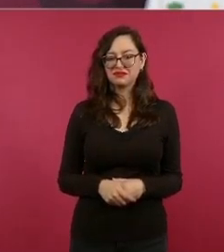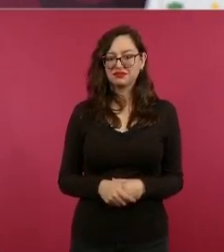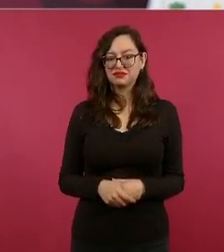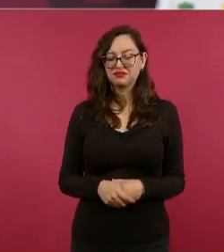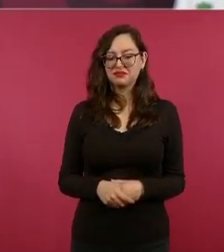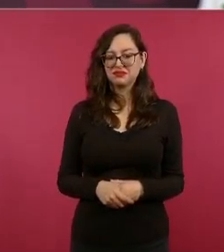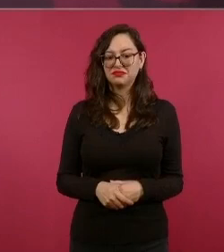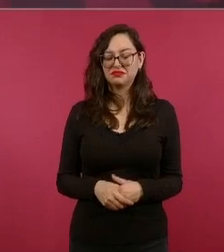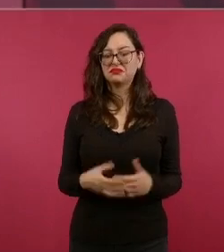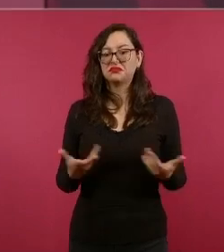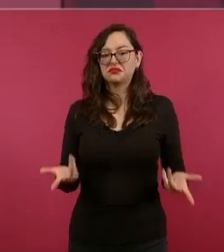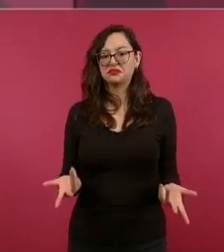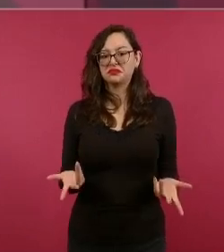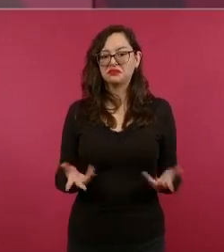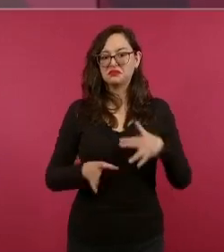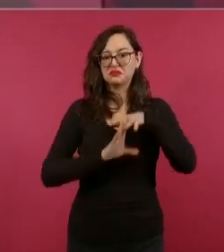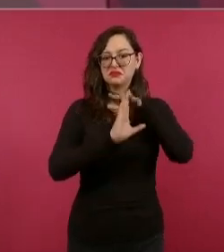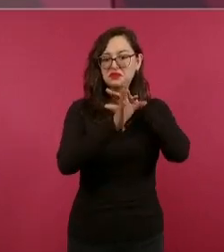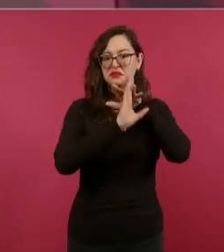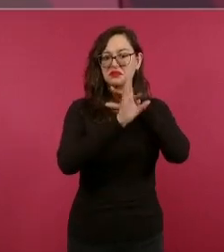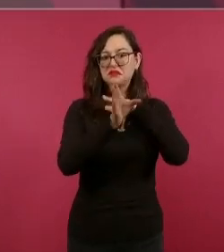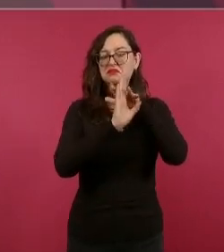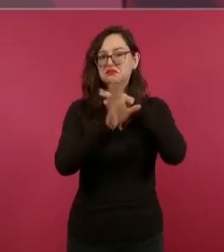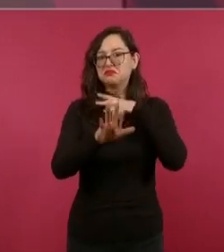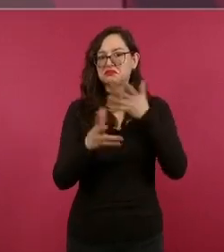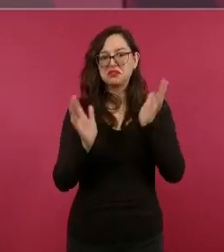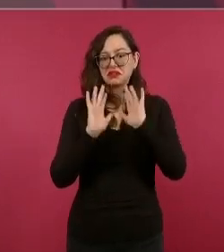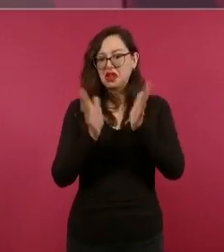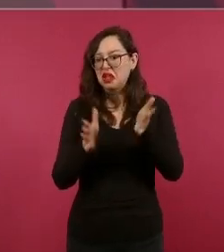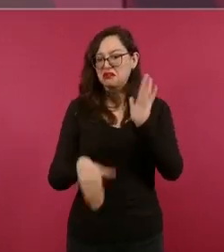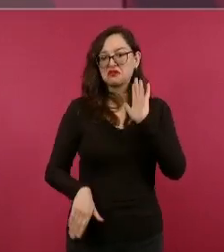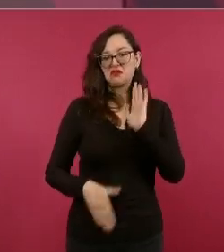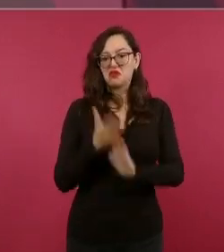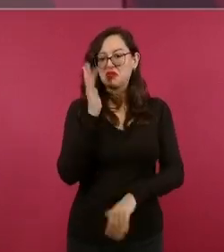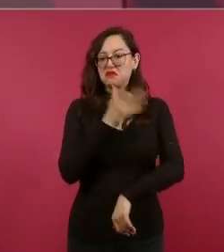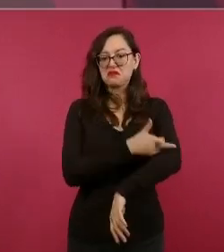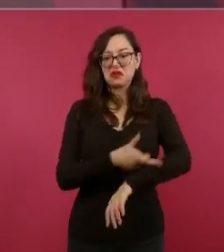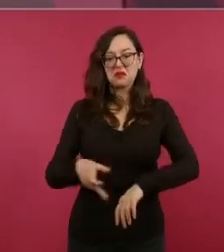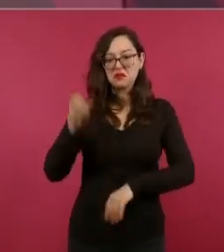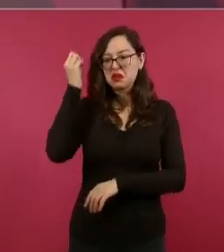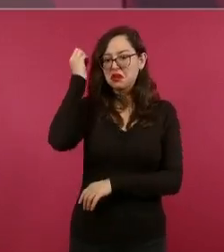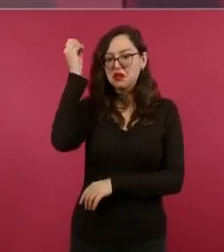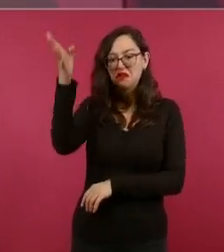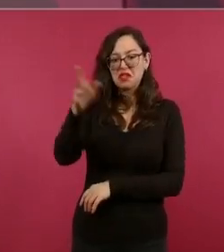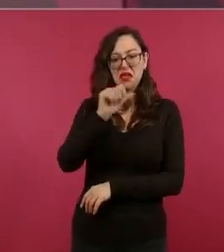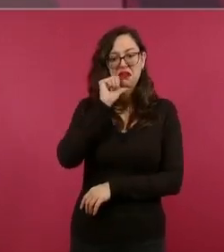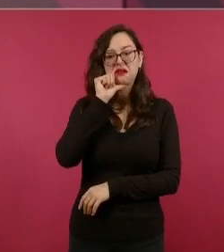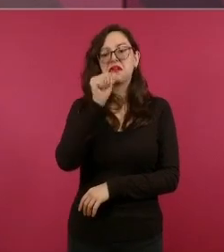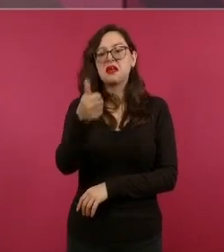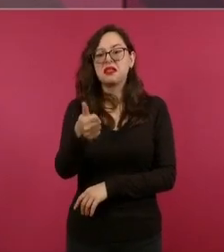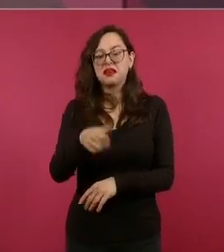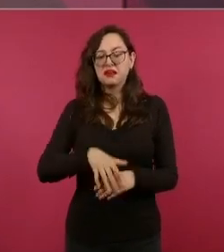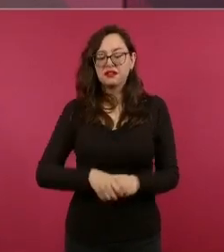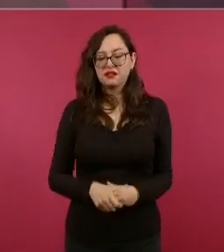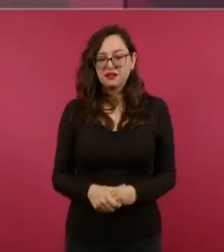¿por qué no se olvidan de sus familias y de sus pueblos?